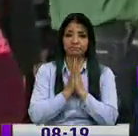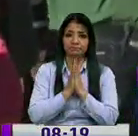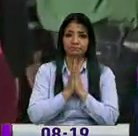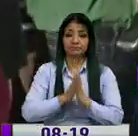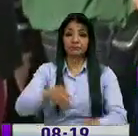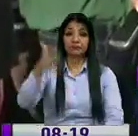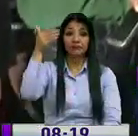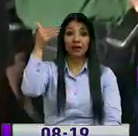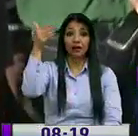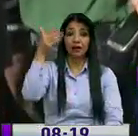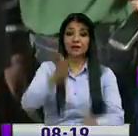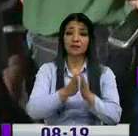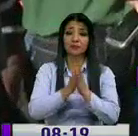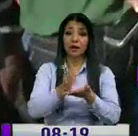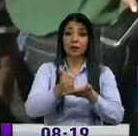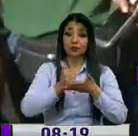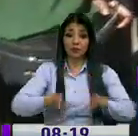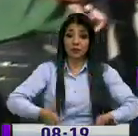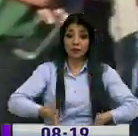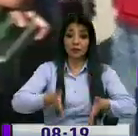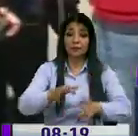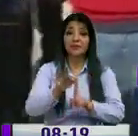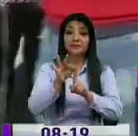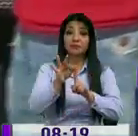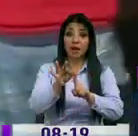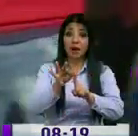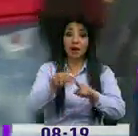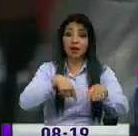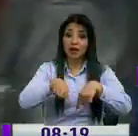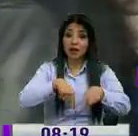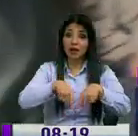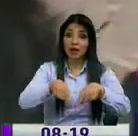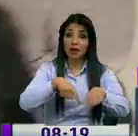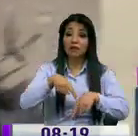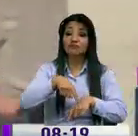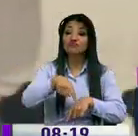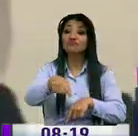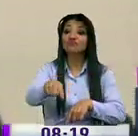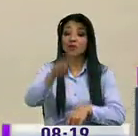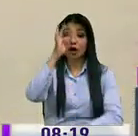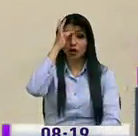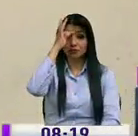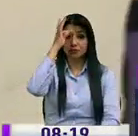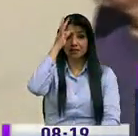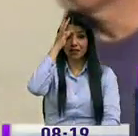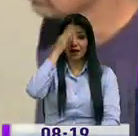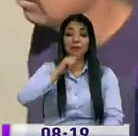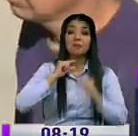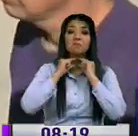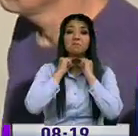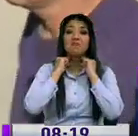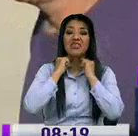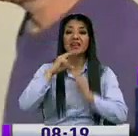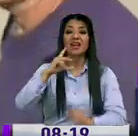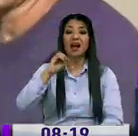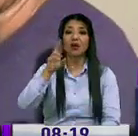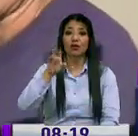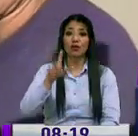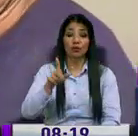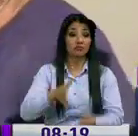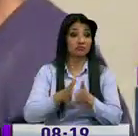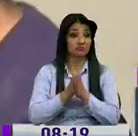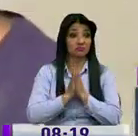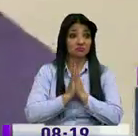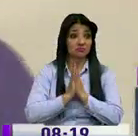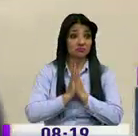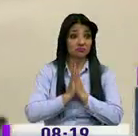que nos ayude con esta vía que es principal, la vía que es transporte vía Padre Carolo, hacia abajo. Entonces es nuestro pedido para que nos ayuden las autoridades, porque aquí lamentablemente